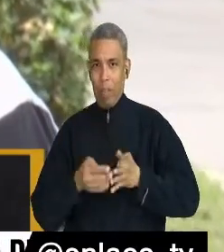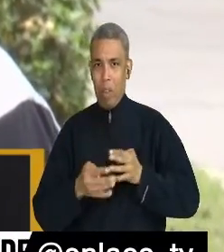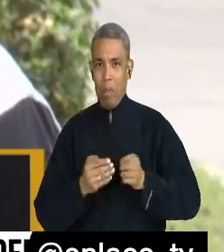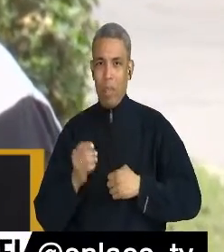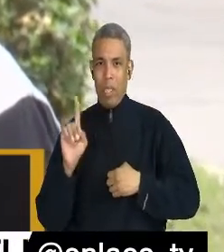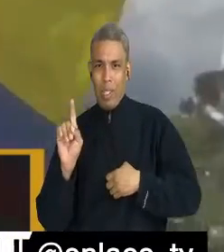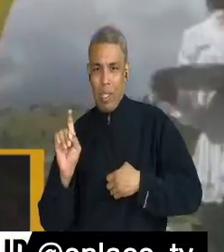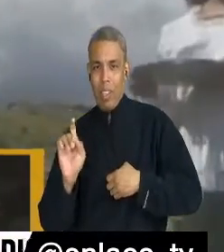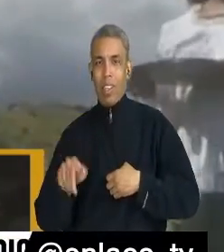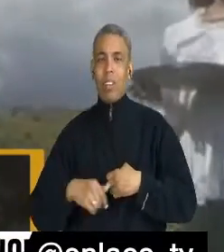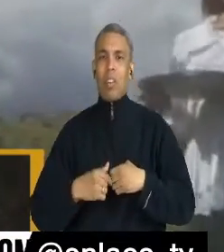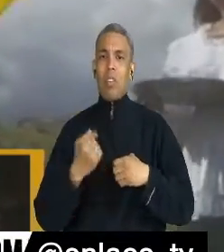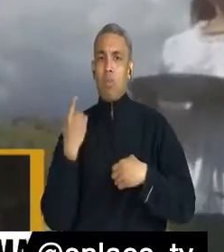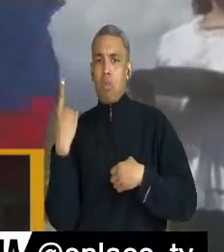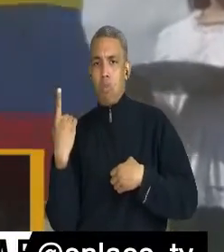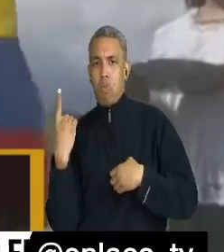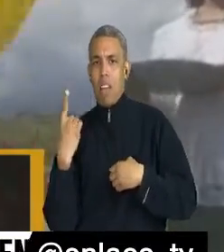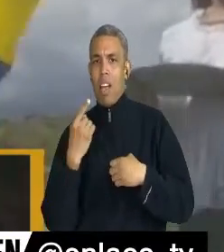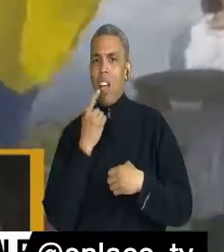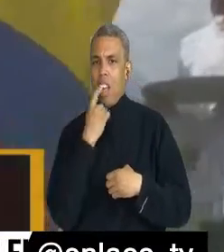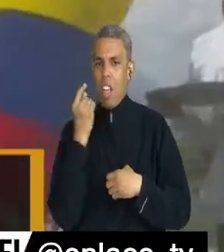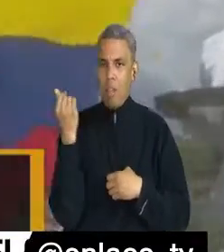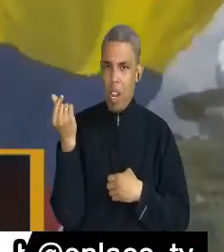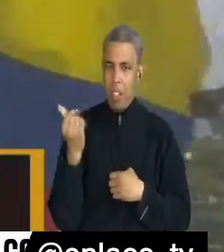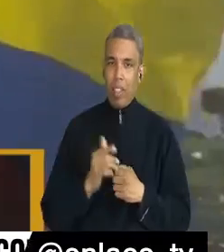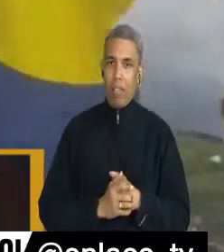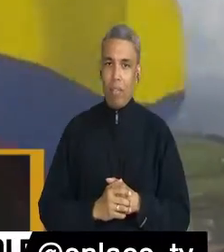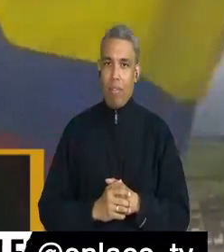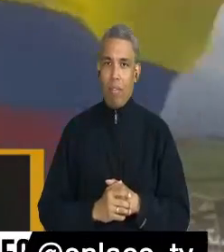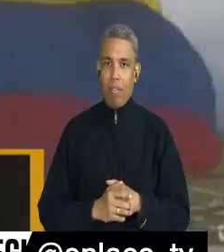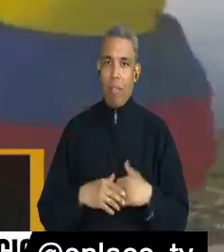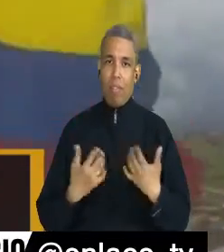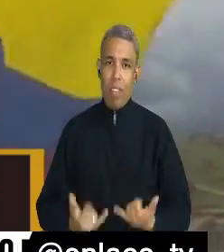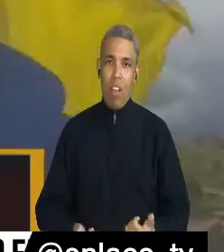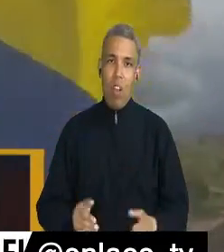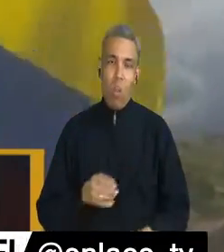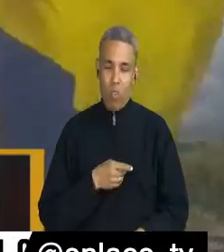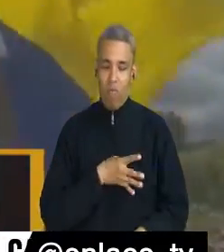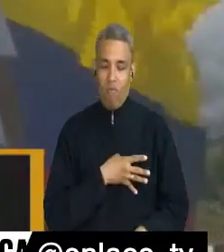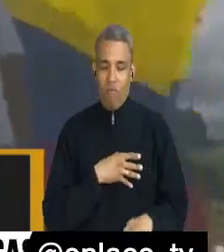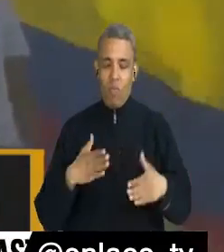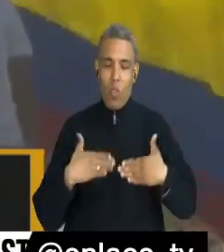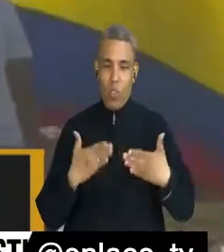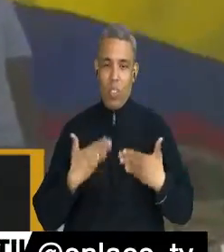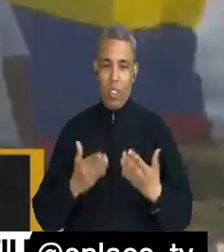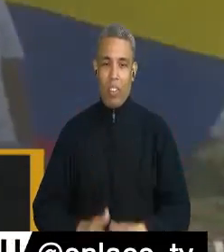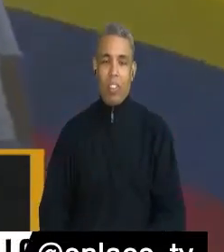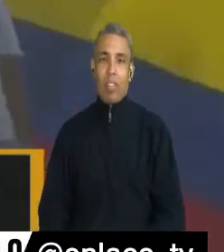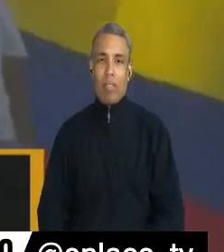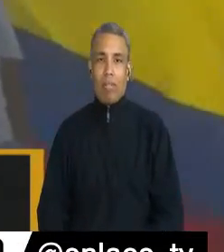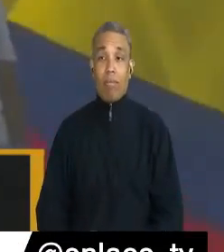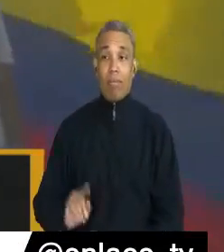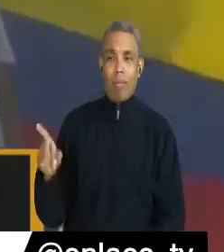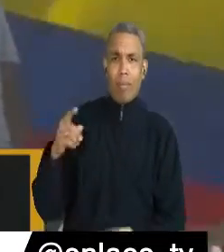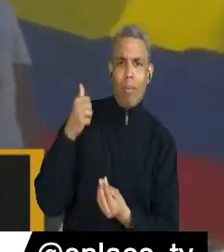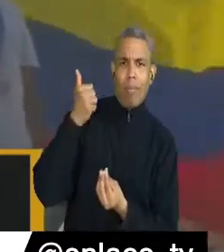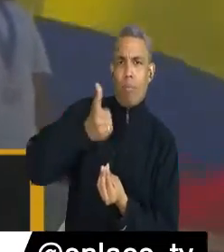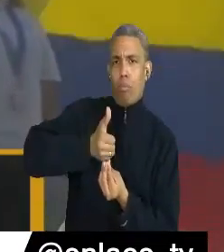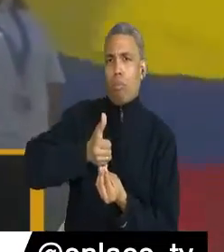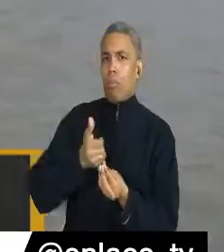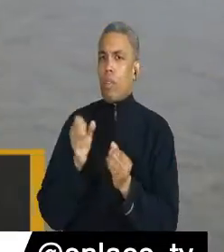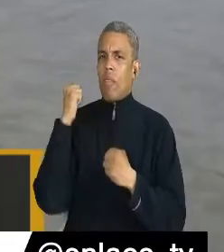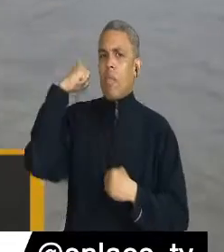plata y por supuesto todo ese oro que inunda nuestro corazón por la ciudad y el pérez es el técnico recordemos cuáles fueron los triunfos